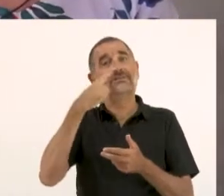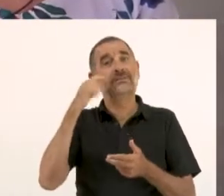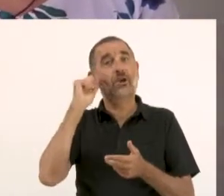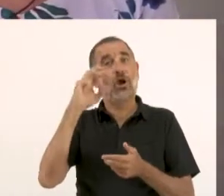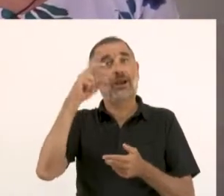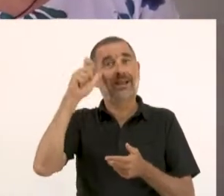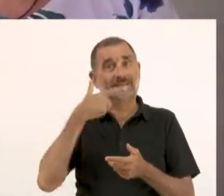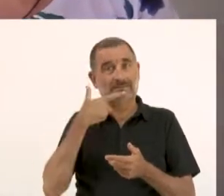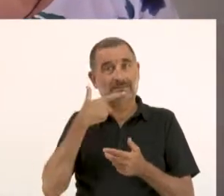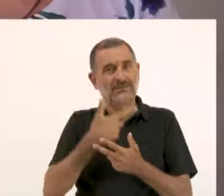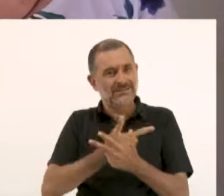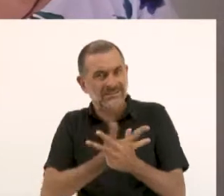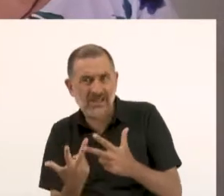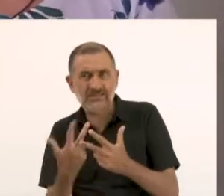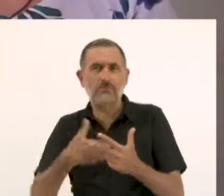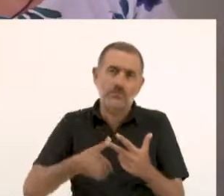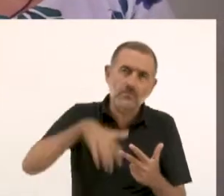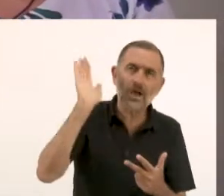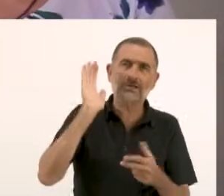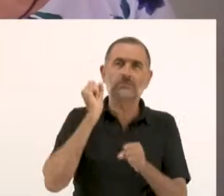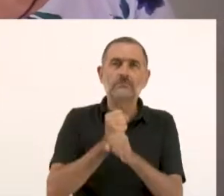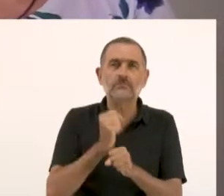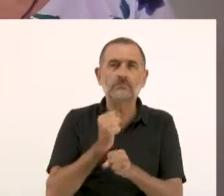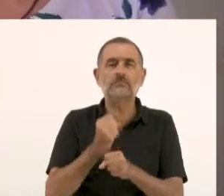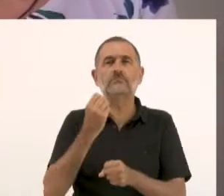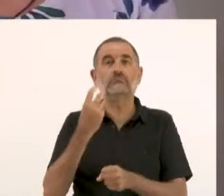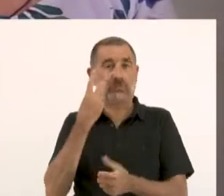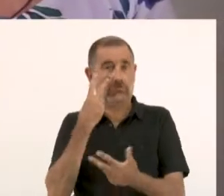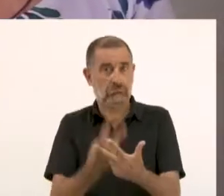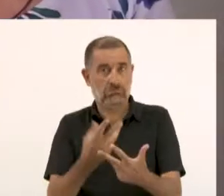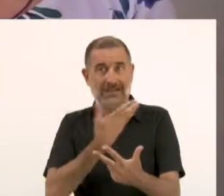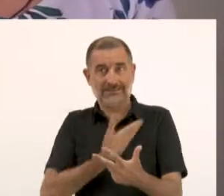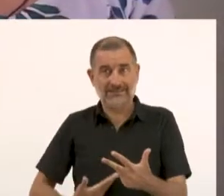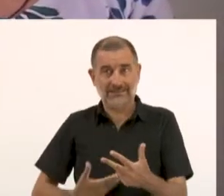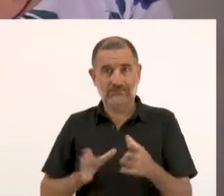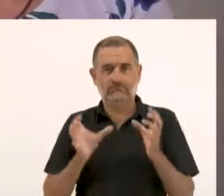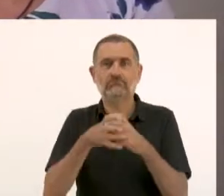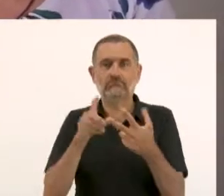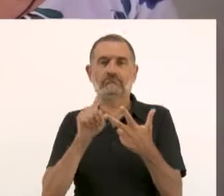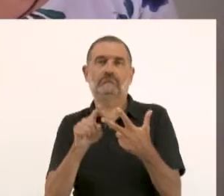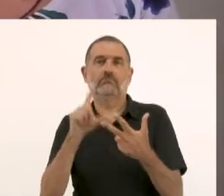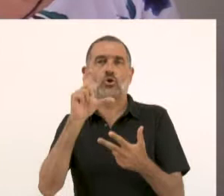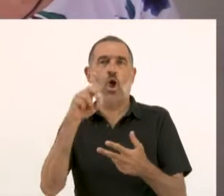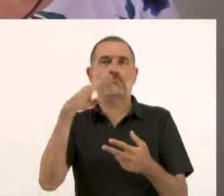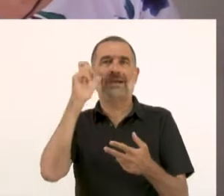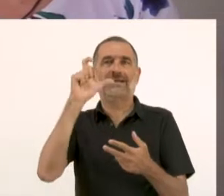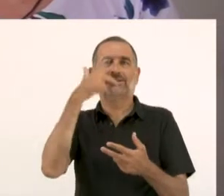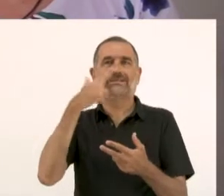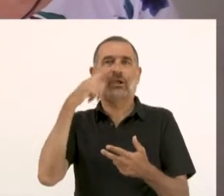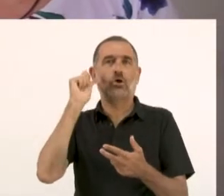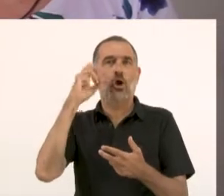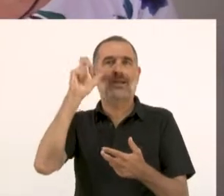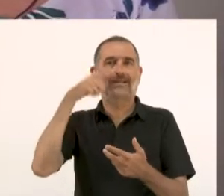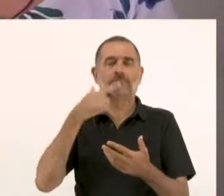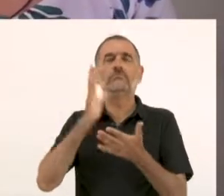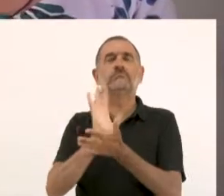y se adscriben como Comechingones, muchos están en la ciudad, y Córdoba este año ha logrado